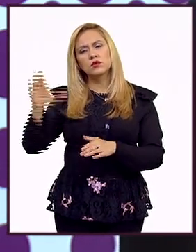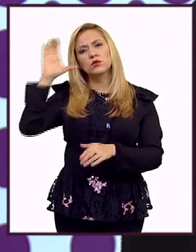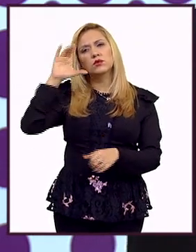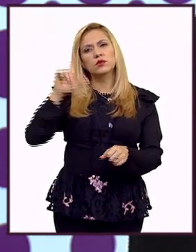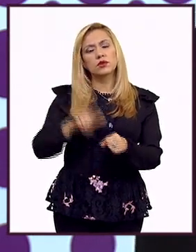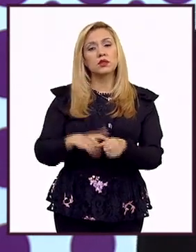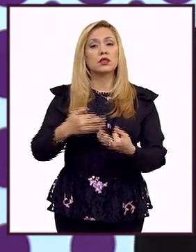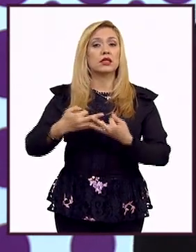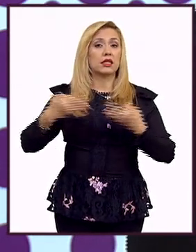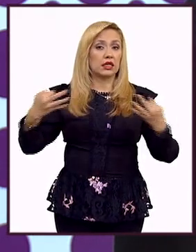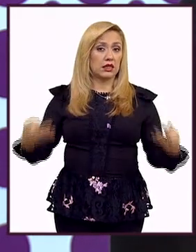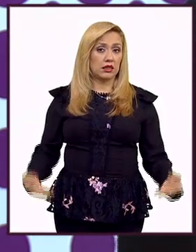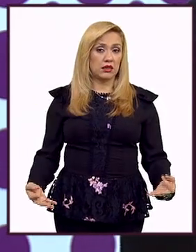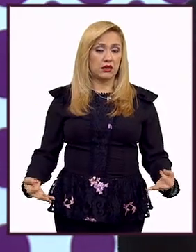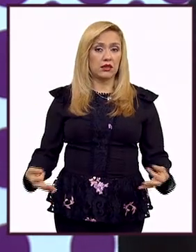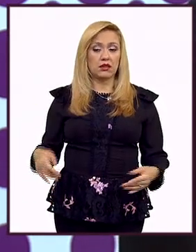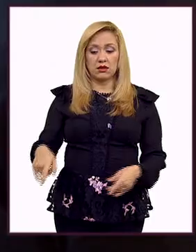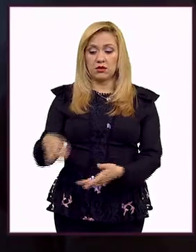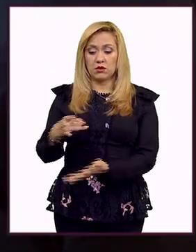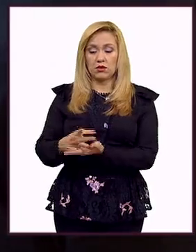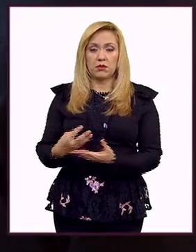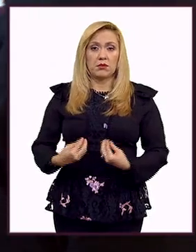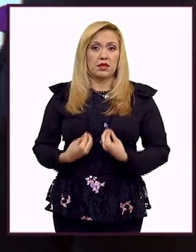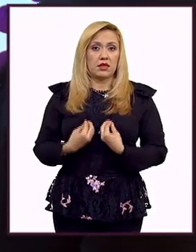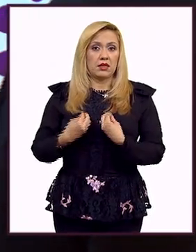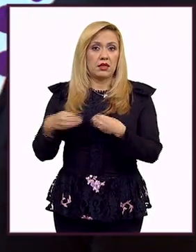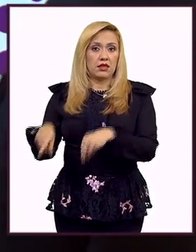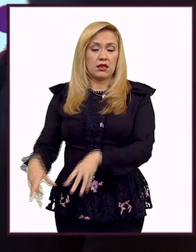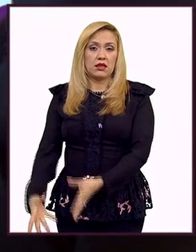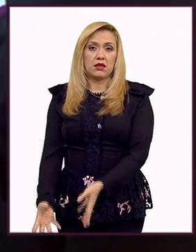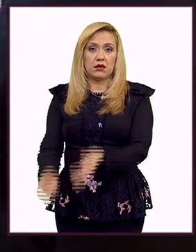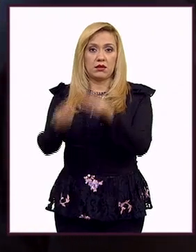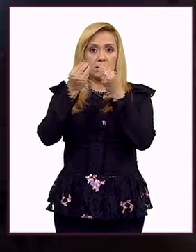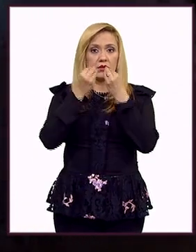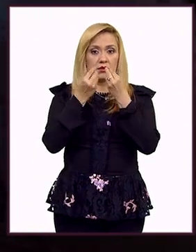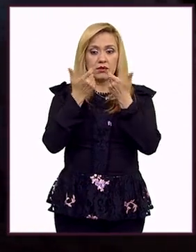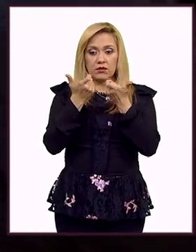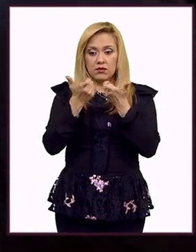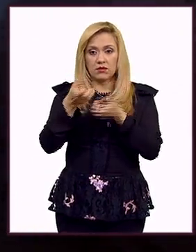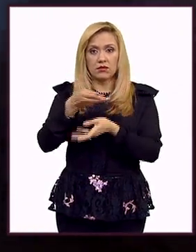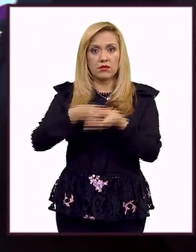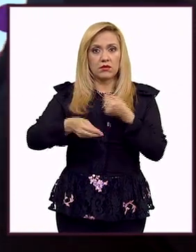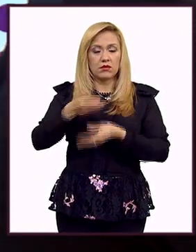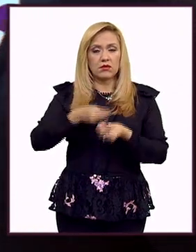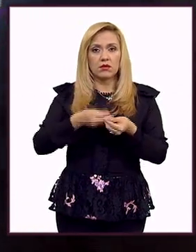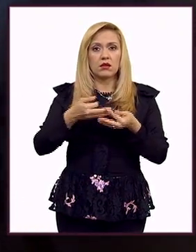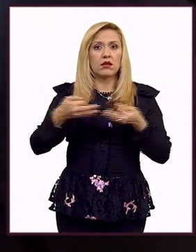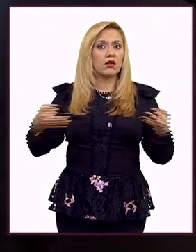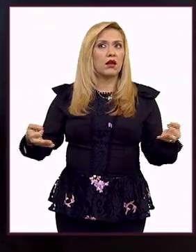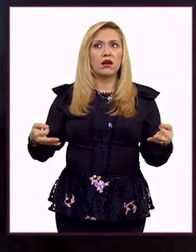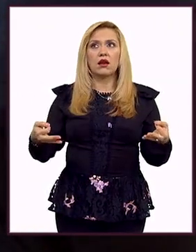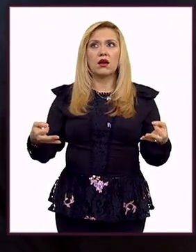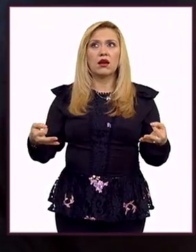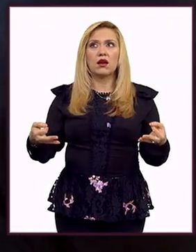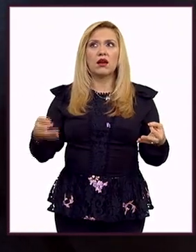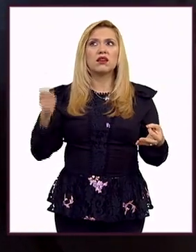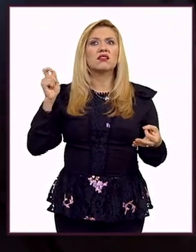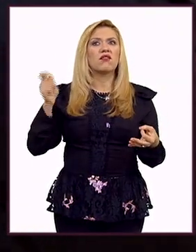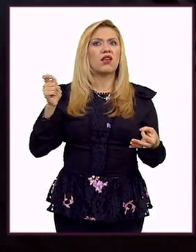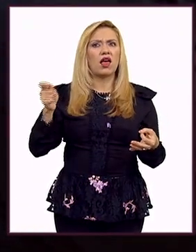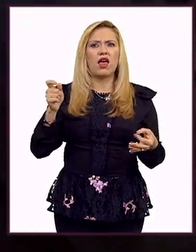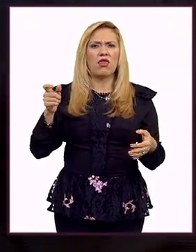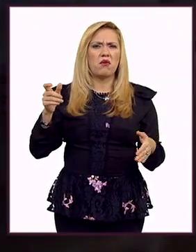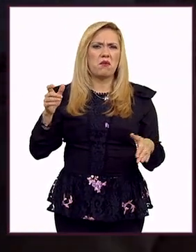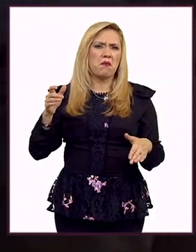La tierra no solo como un medio de vida, no solo como un medio económico, porque la tierra representa más allá de esto.